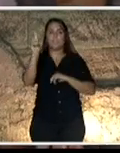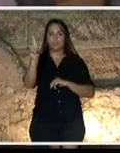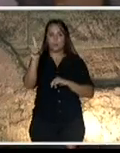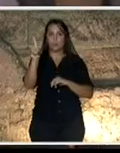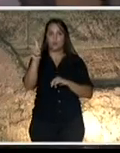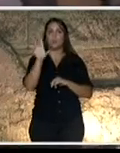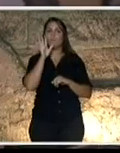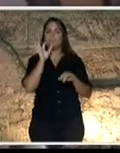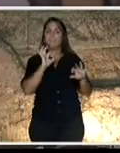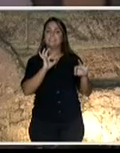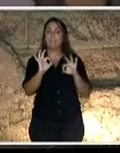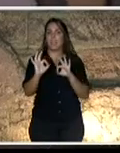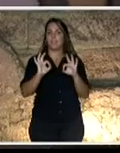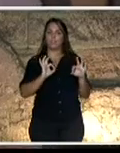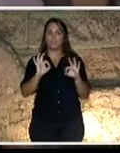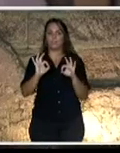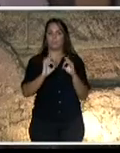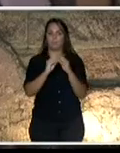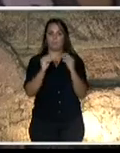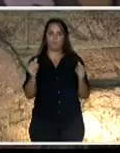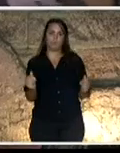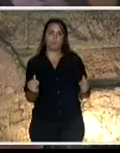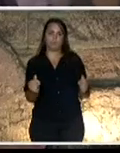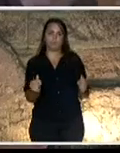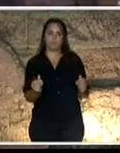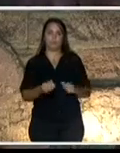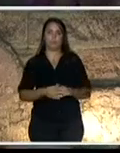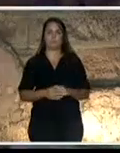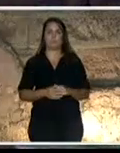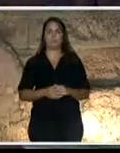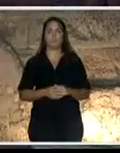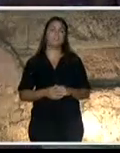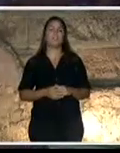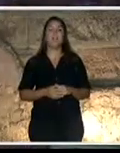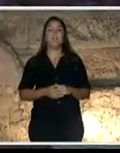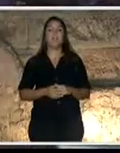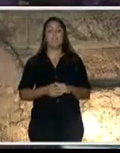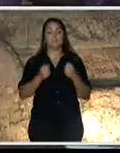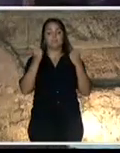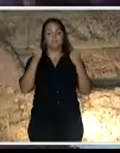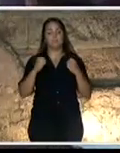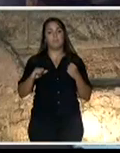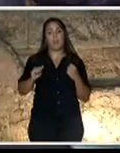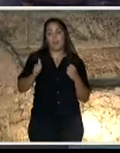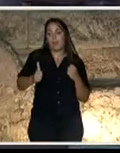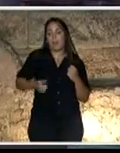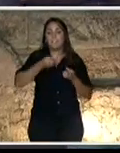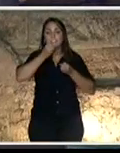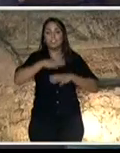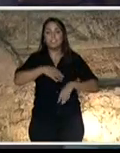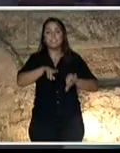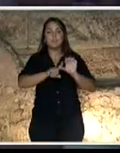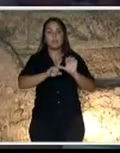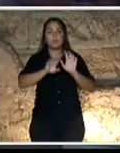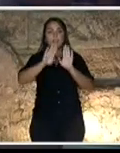como Teatro de la Desolación? Las riquezas arquitectónicas que jalonan la historia de Extremadura